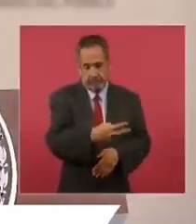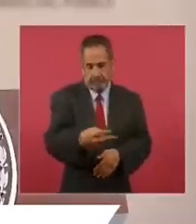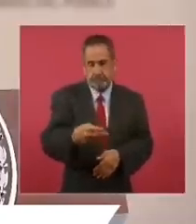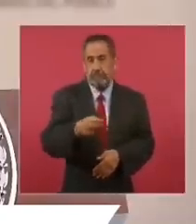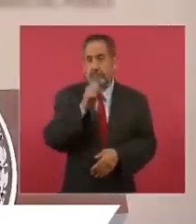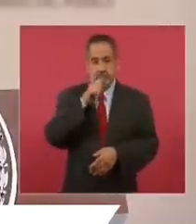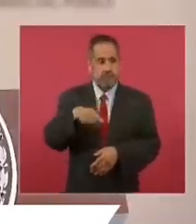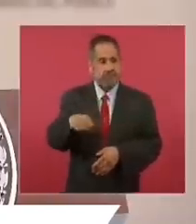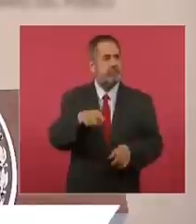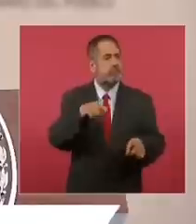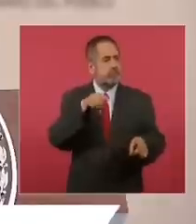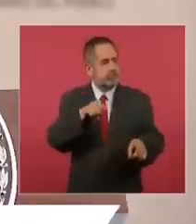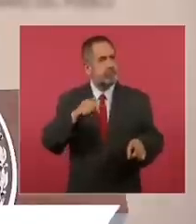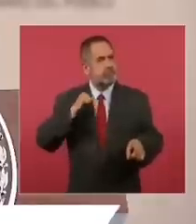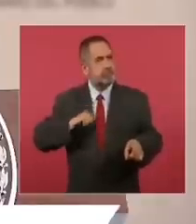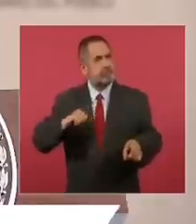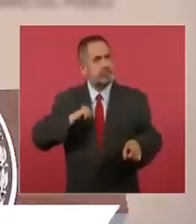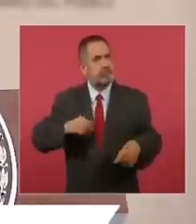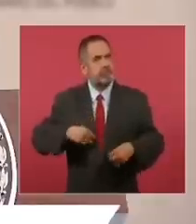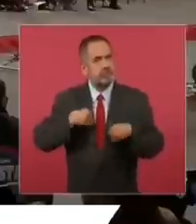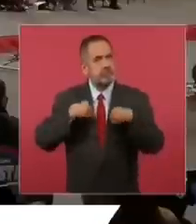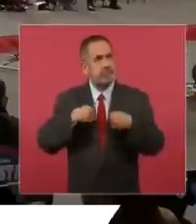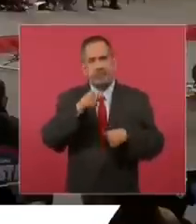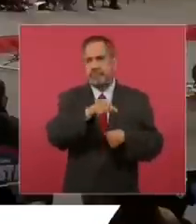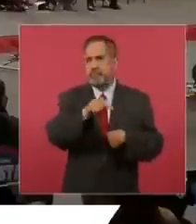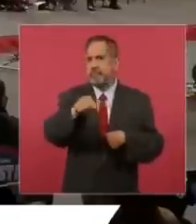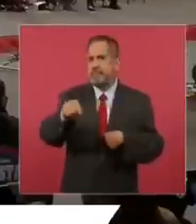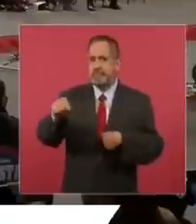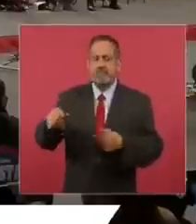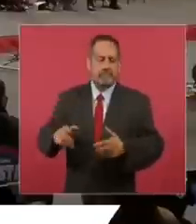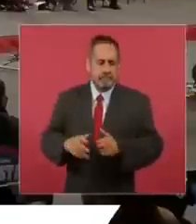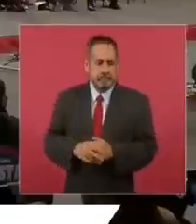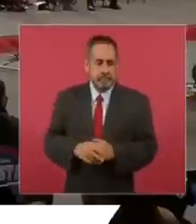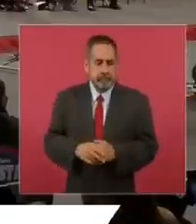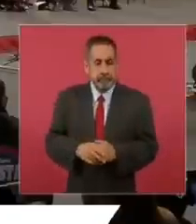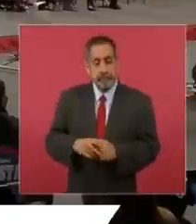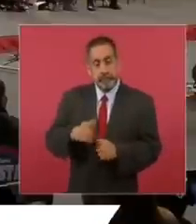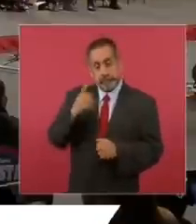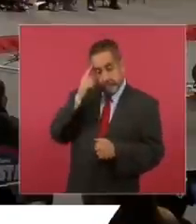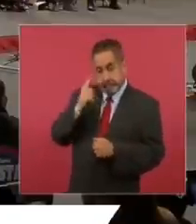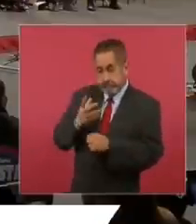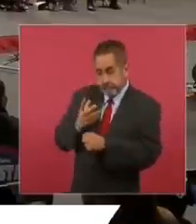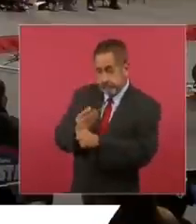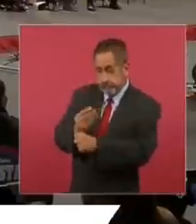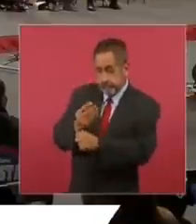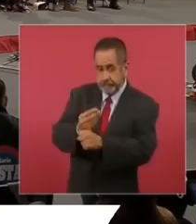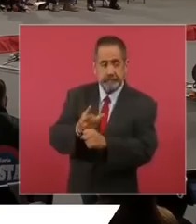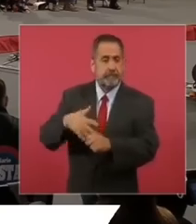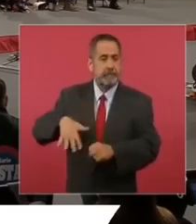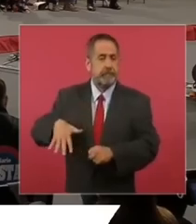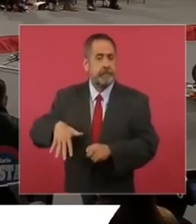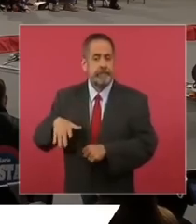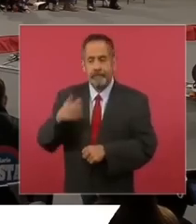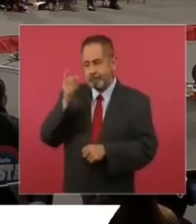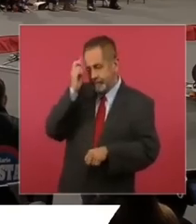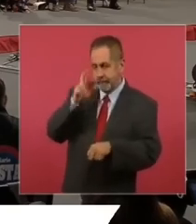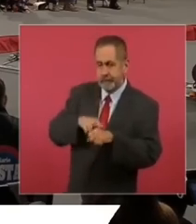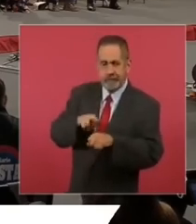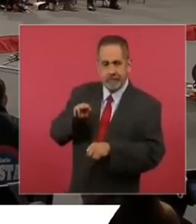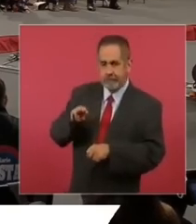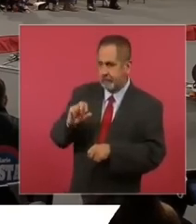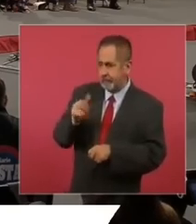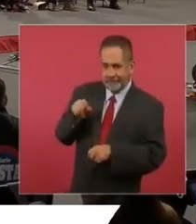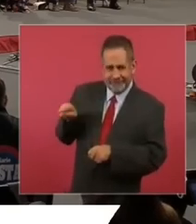de los hallazgos y del salvamento arqueológico en el tramo tres de esta obra ha dicho que se trata de